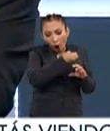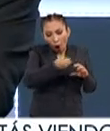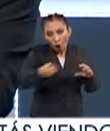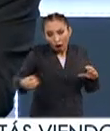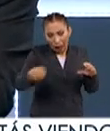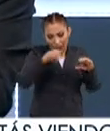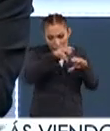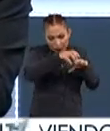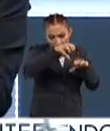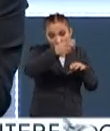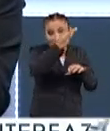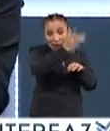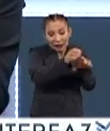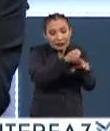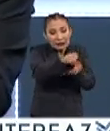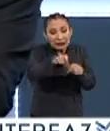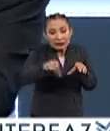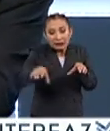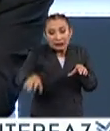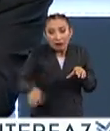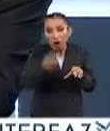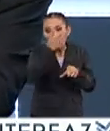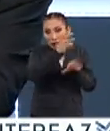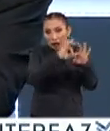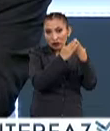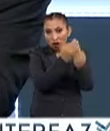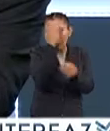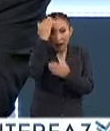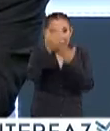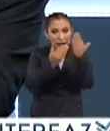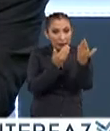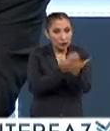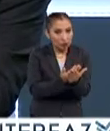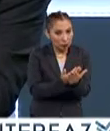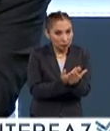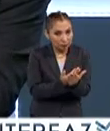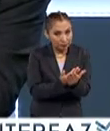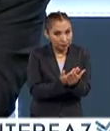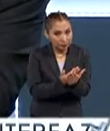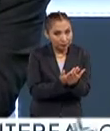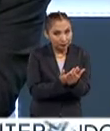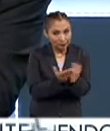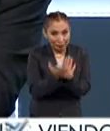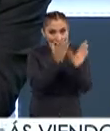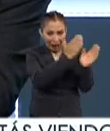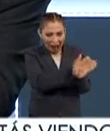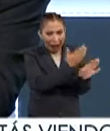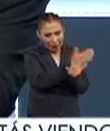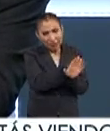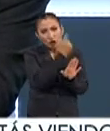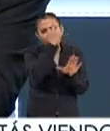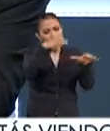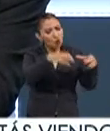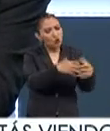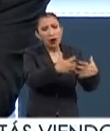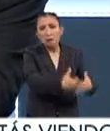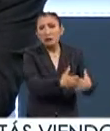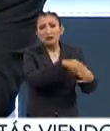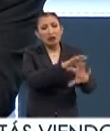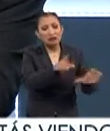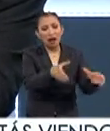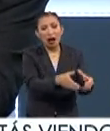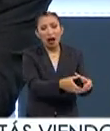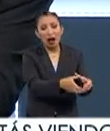través de 3 divisiones o 3 tipos de servicio. Ha pasado de ser una sola emisora